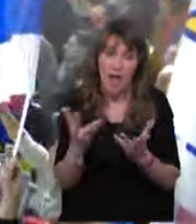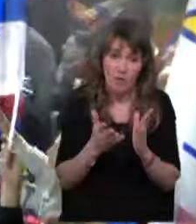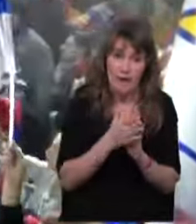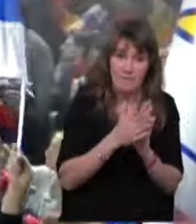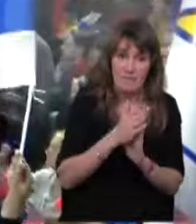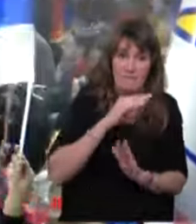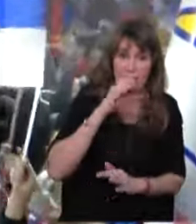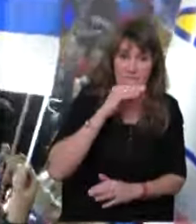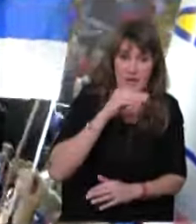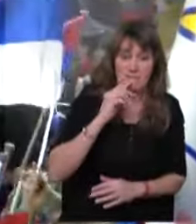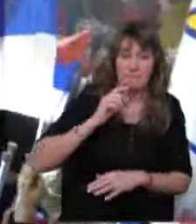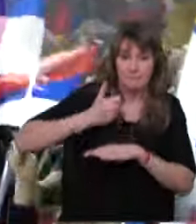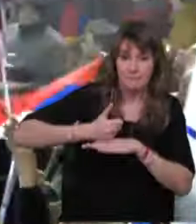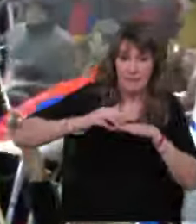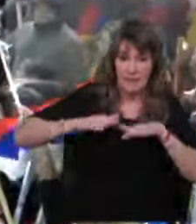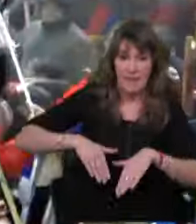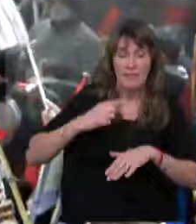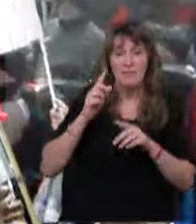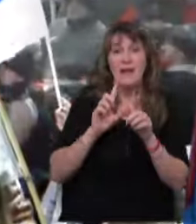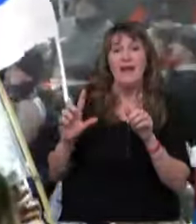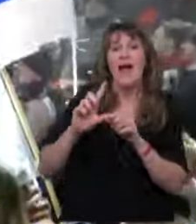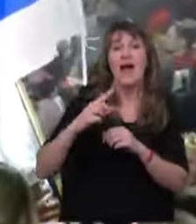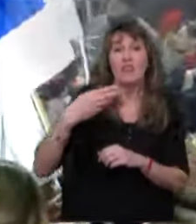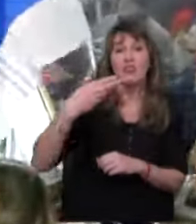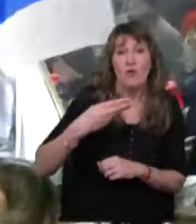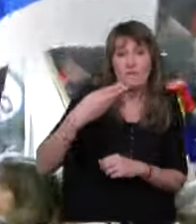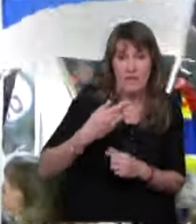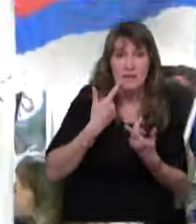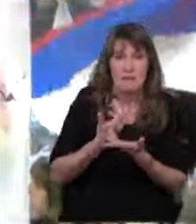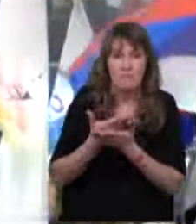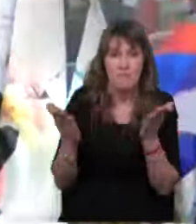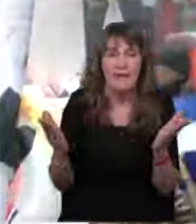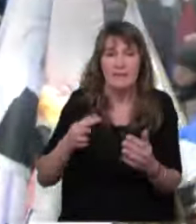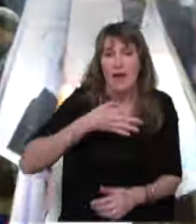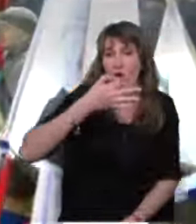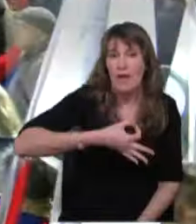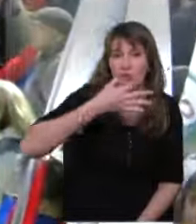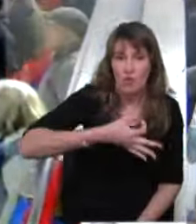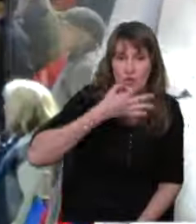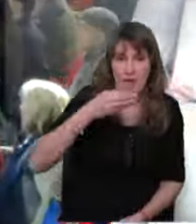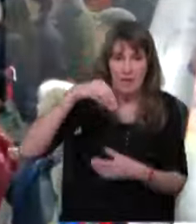así que nos quedaremos por aquí y el lado B estaremos compartiendo parte también de lo que es la oratoria aquí en el Palacio Peñarol.